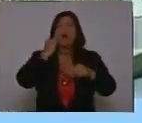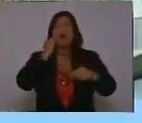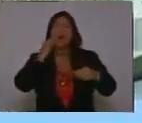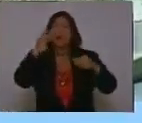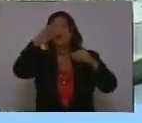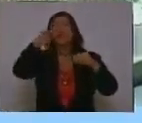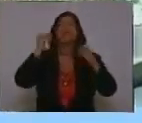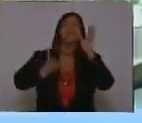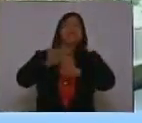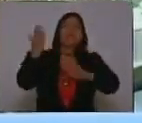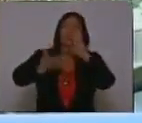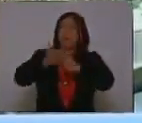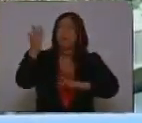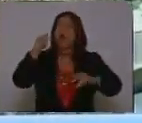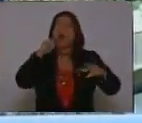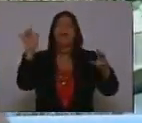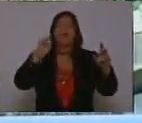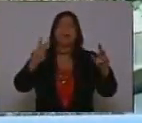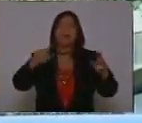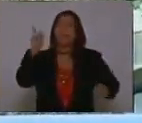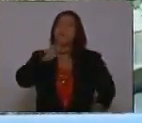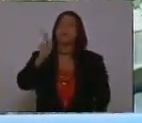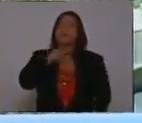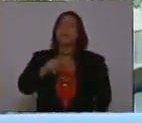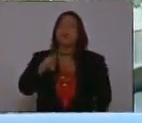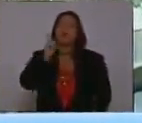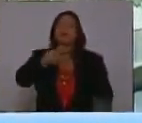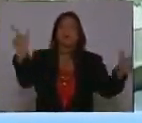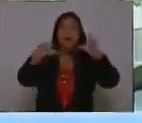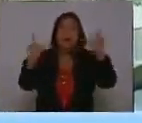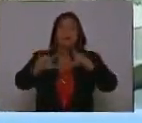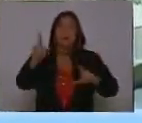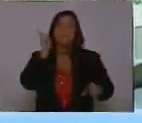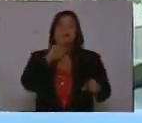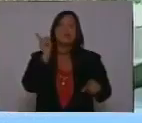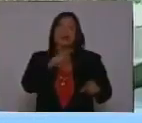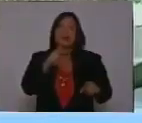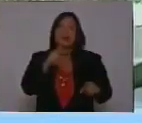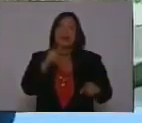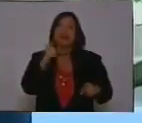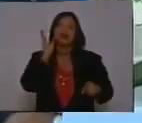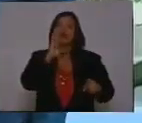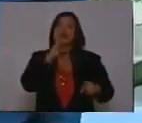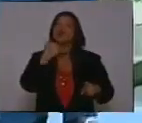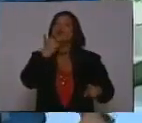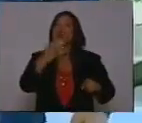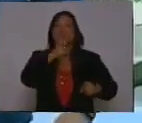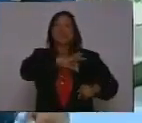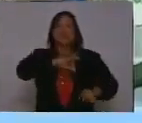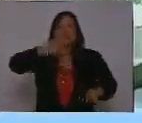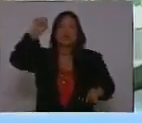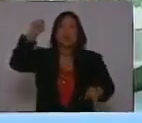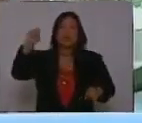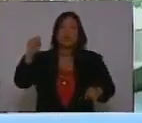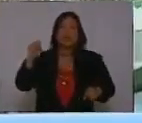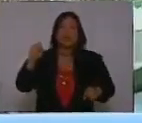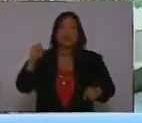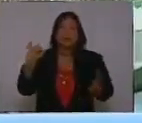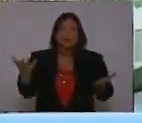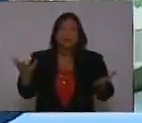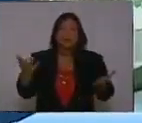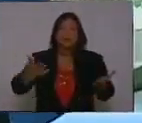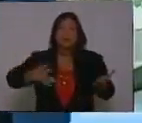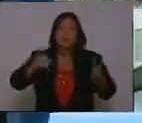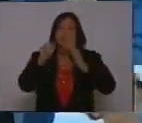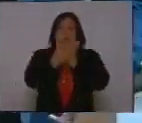Venezuela están saliendo de su país. Mentira. La mídia es contra el socialismo, la mídia es contra